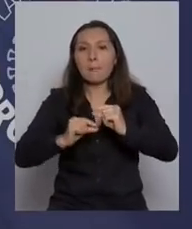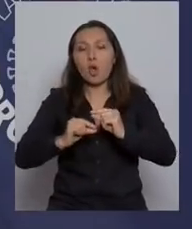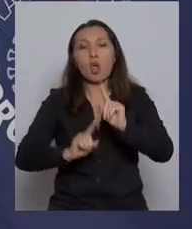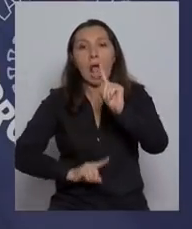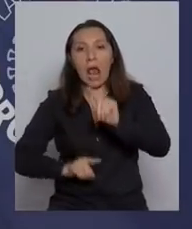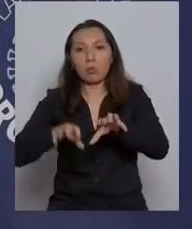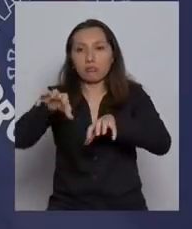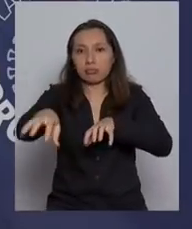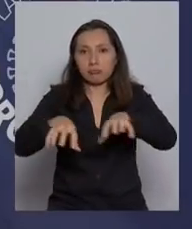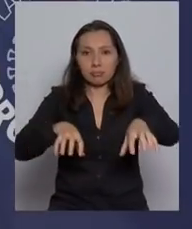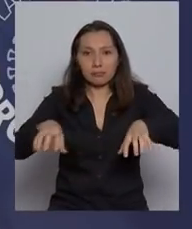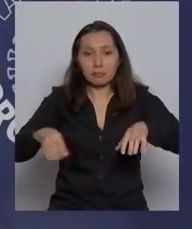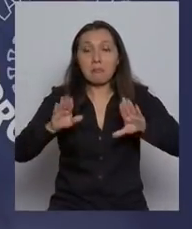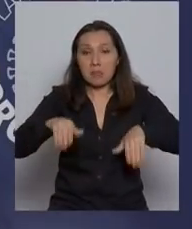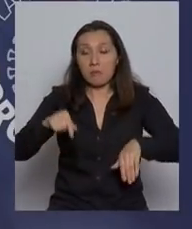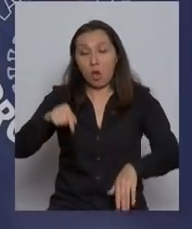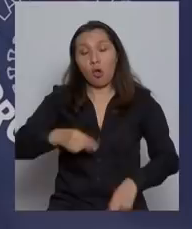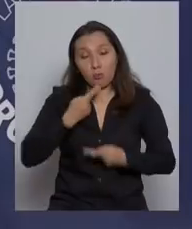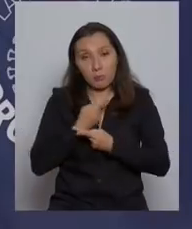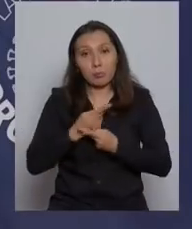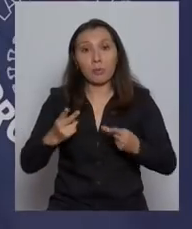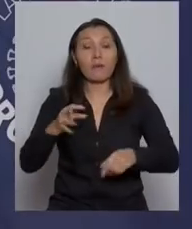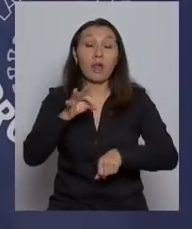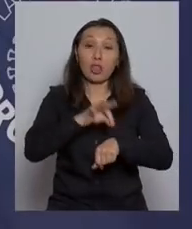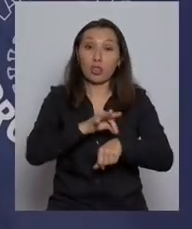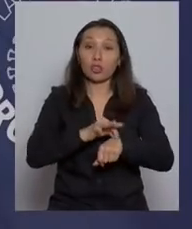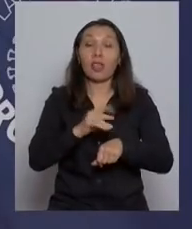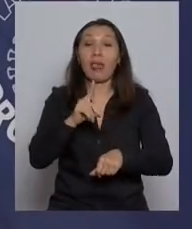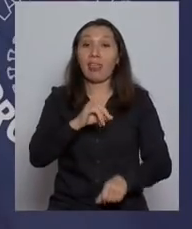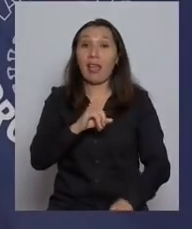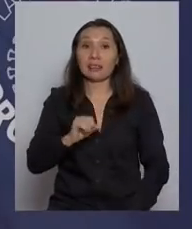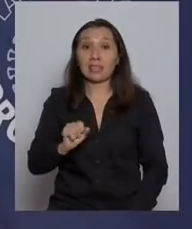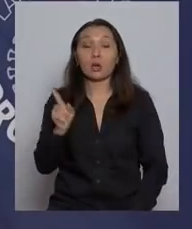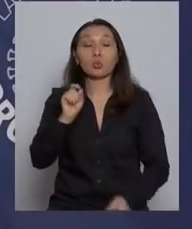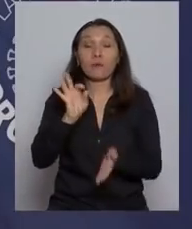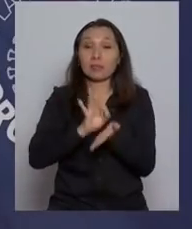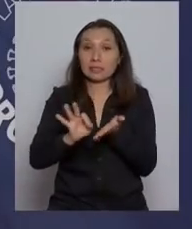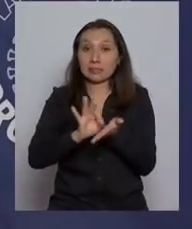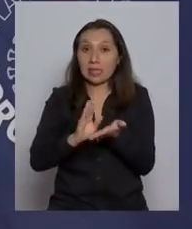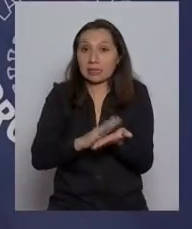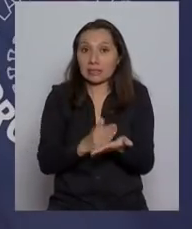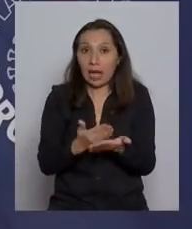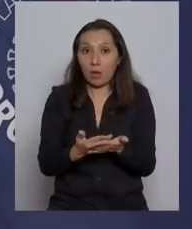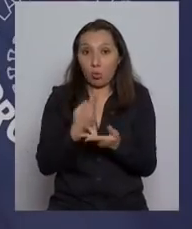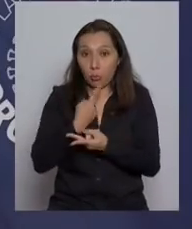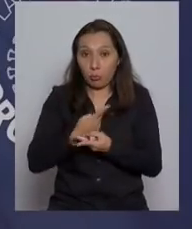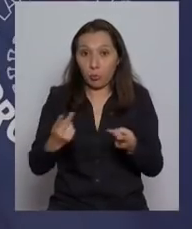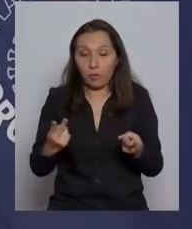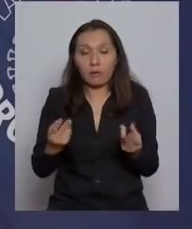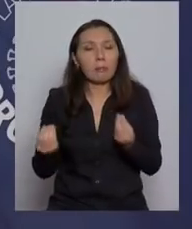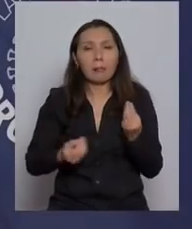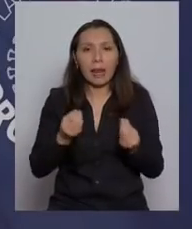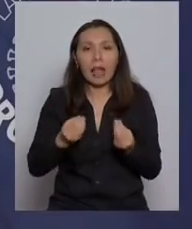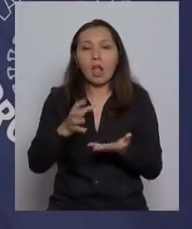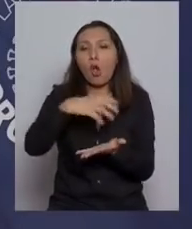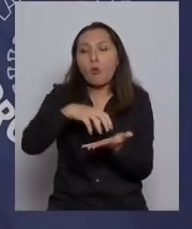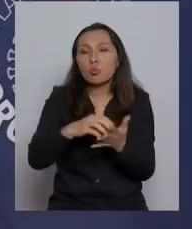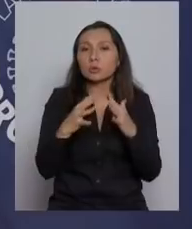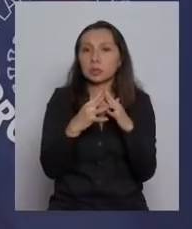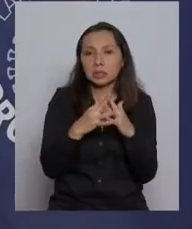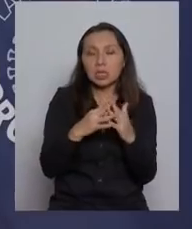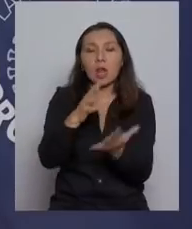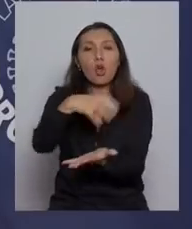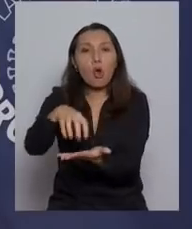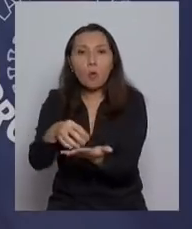como hoy día acaba de anunciar la doctora Daza, subsecretaria de Salud Pública, para la comuna de Chillán,